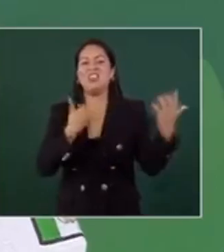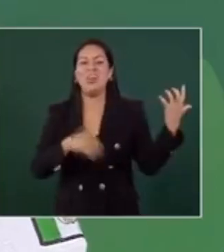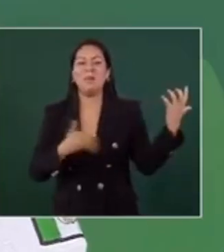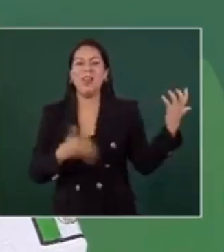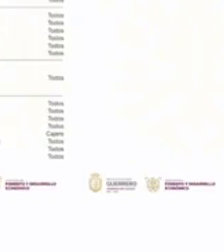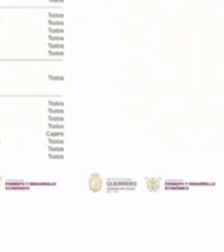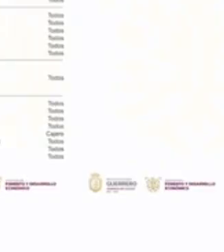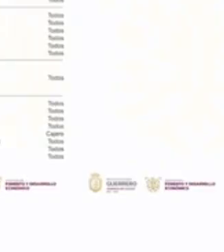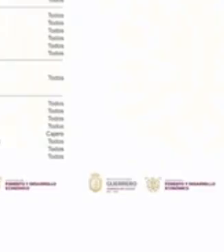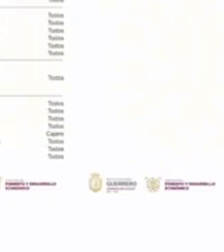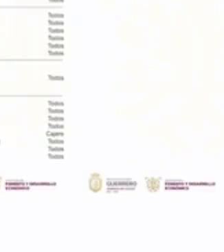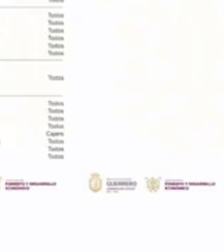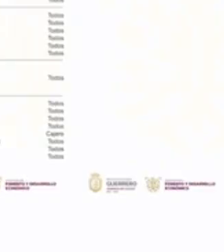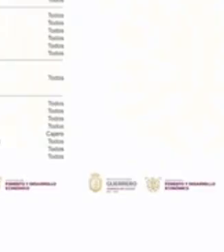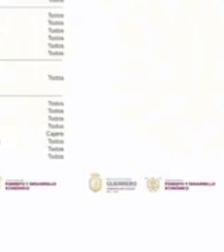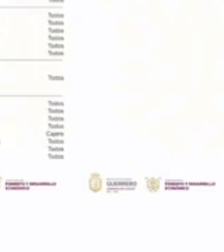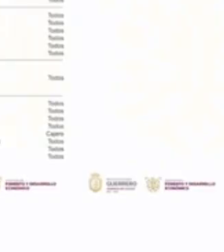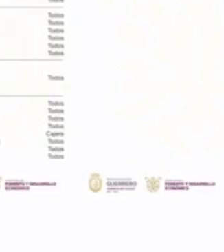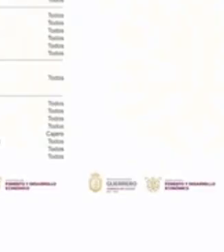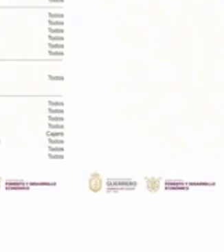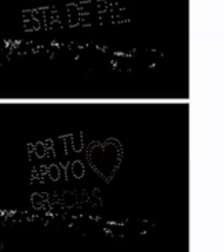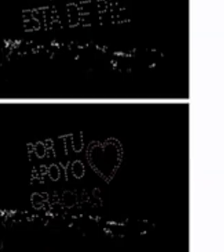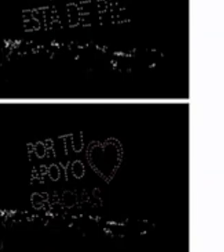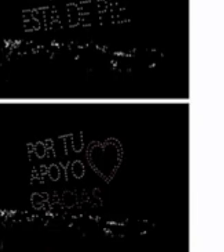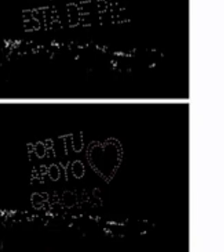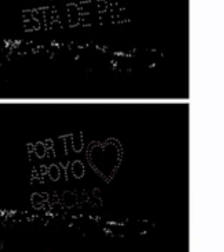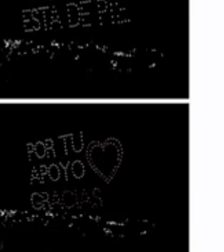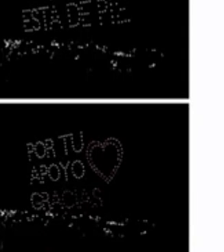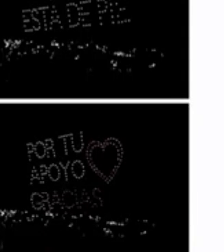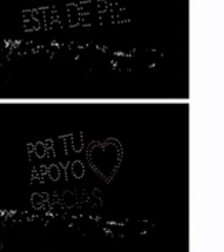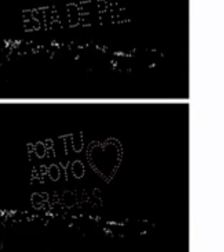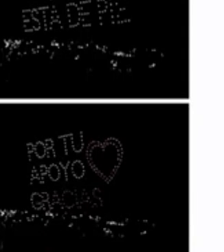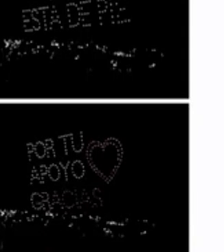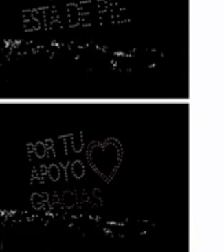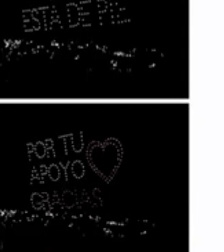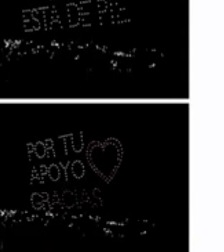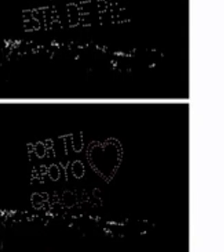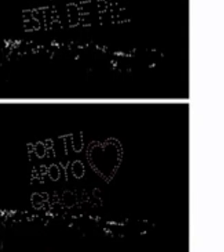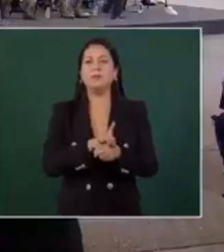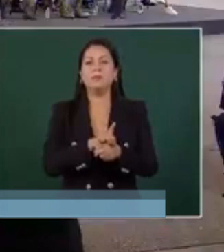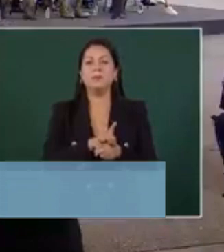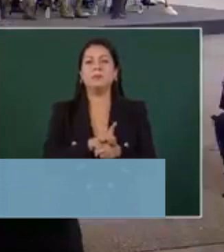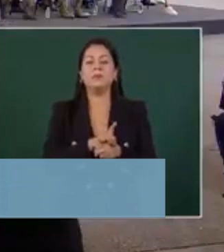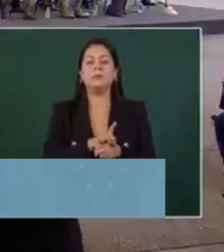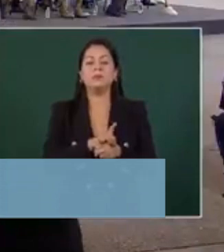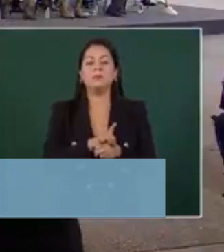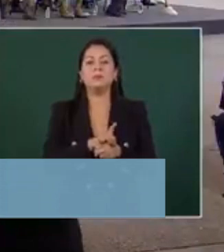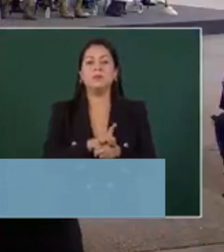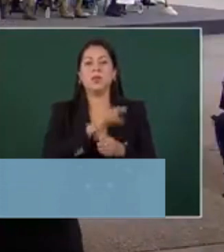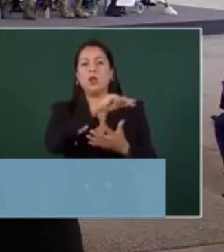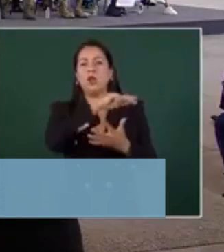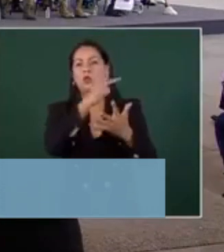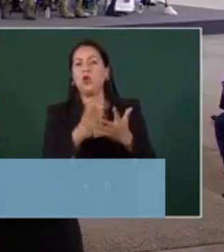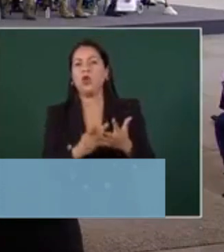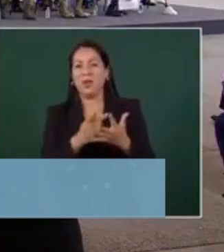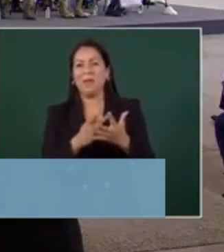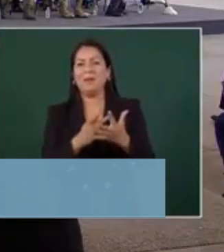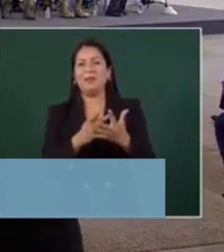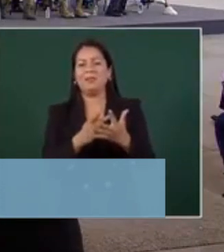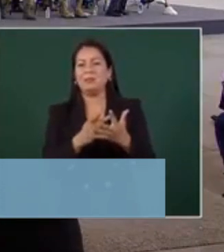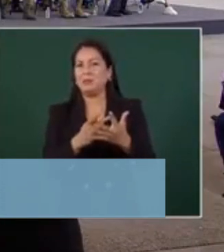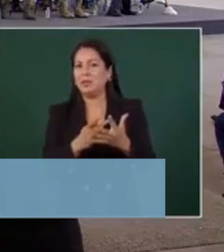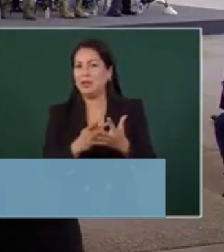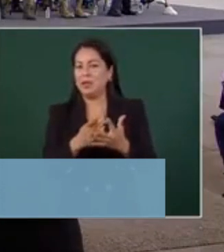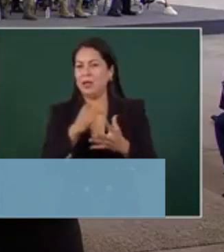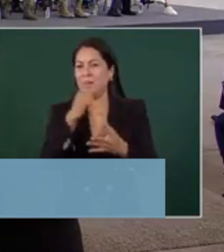eventos marcarán una reactivación en el sector durante el primer trimestre de 2024. Los programas para el relanzamiento a